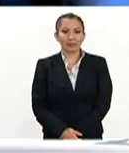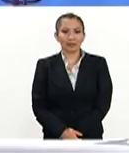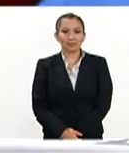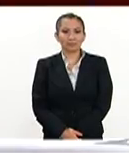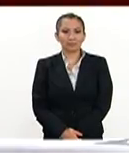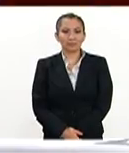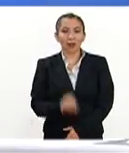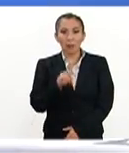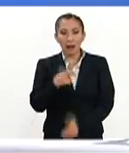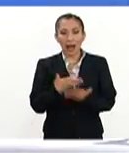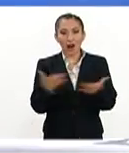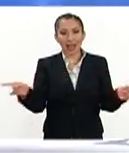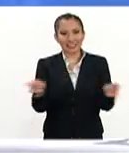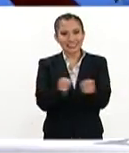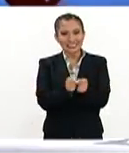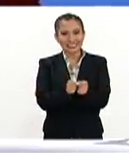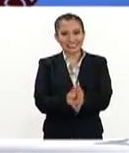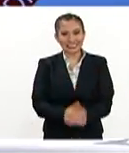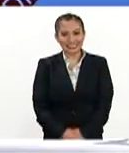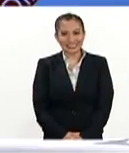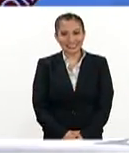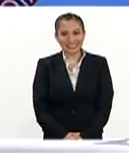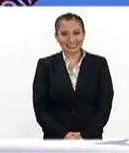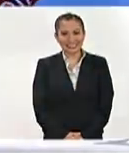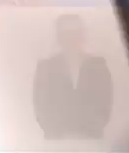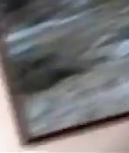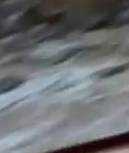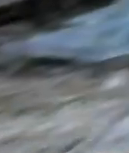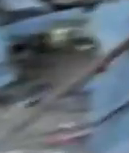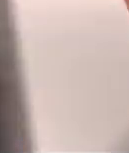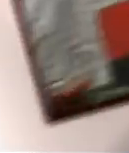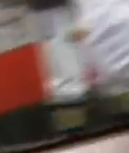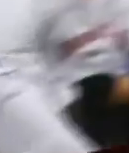Omar. Vamos a nuestro resumen.